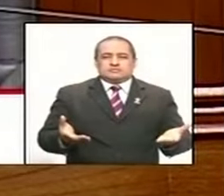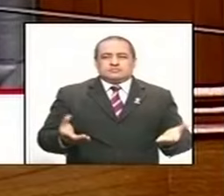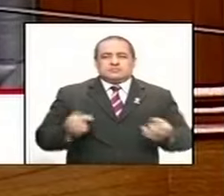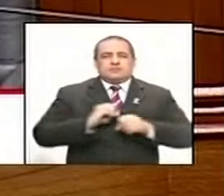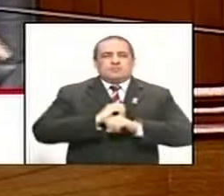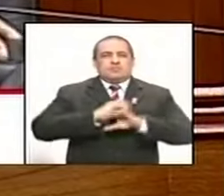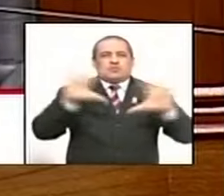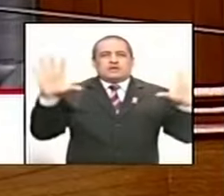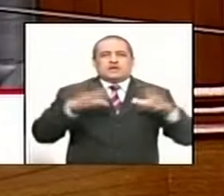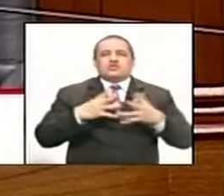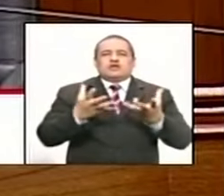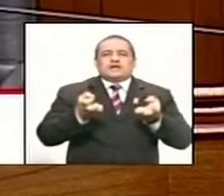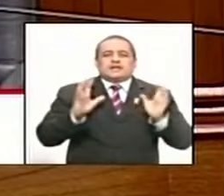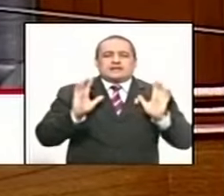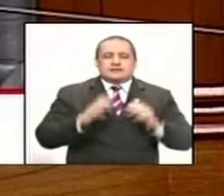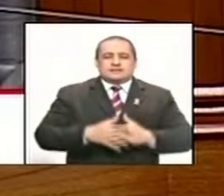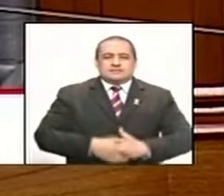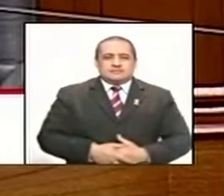publicando lo que ella quiere,